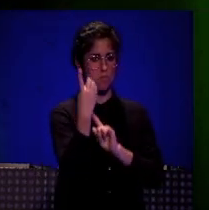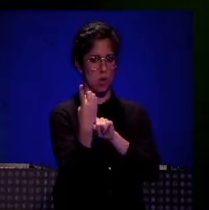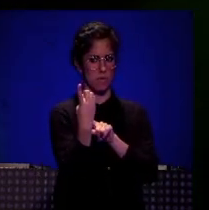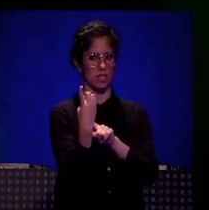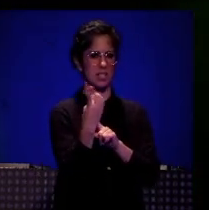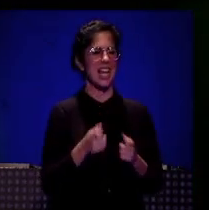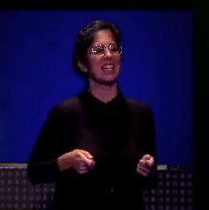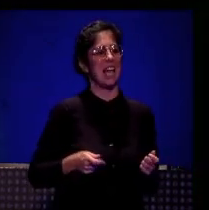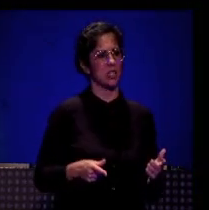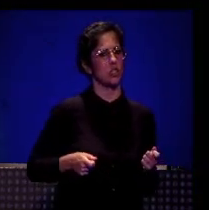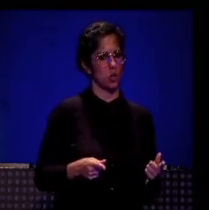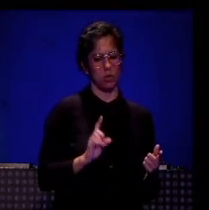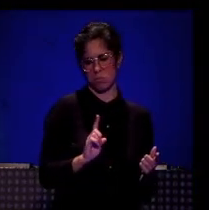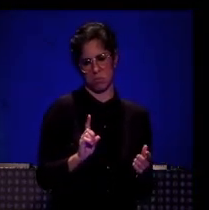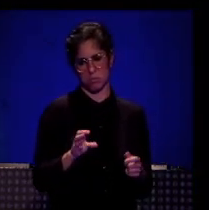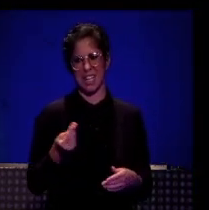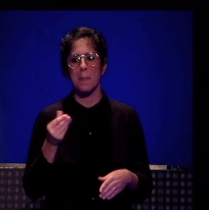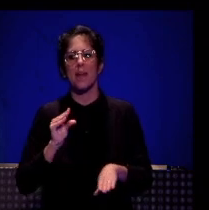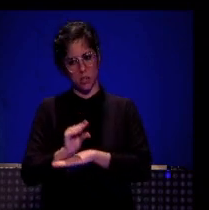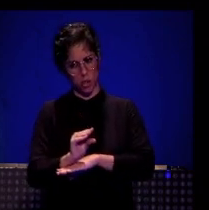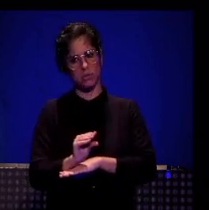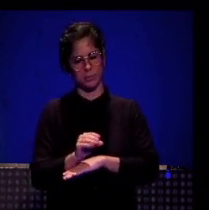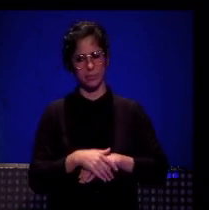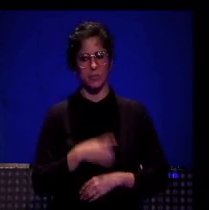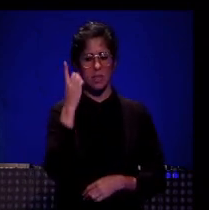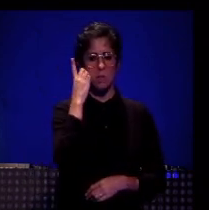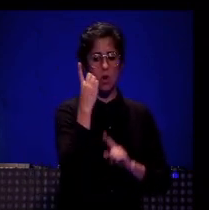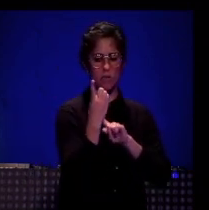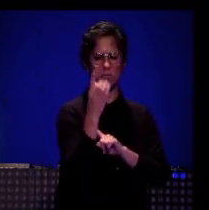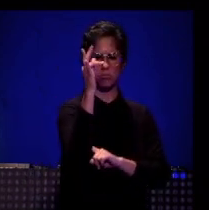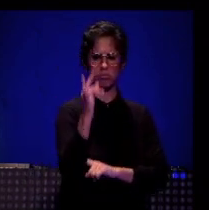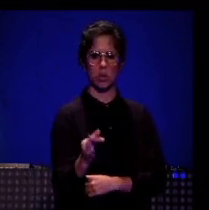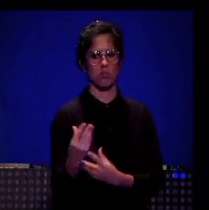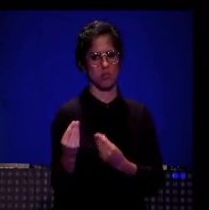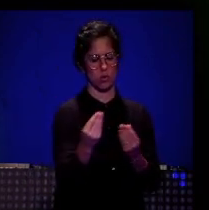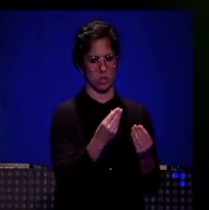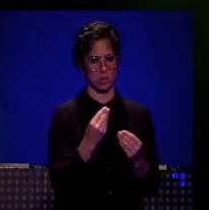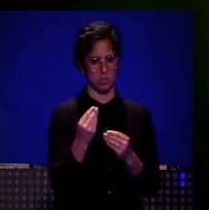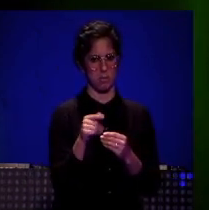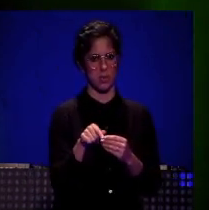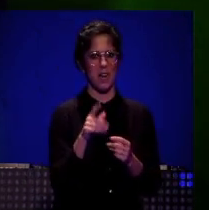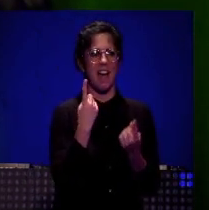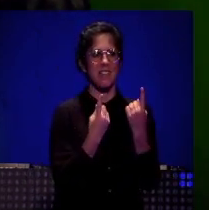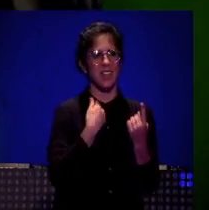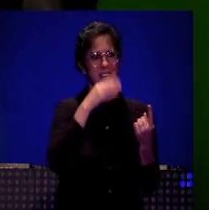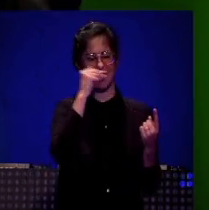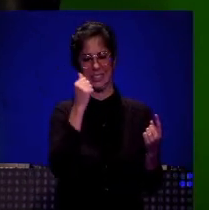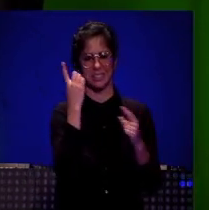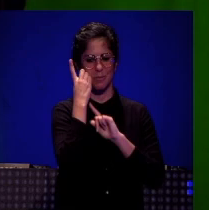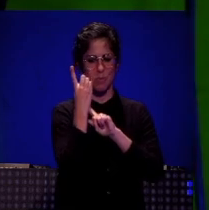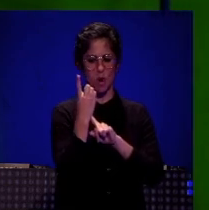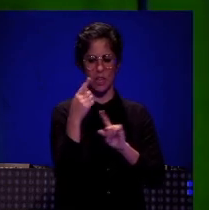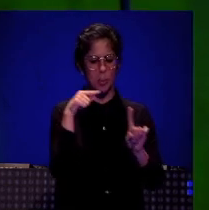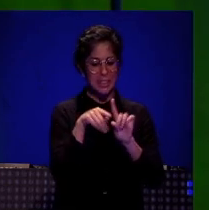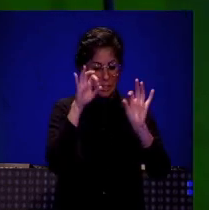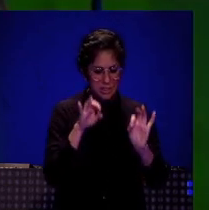inversión el teléfono a pesar de que tiene muchas virtudes nos olvidamos de que está pensado para llamar con lo cual tiene una serie de